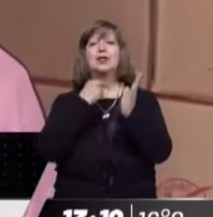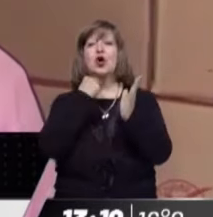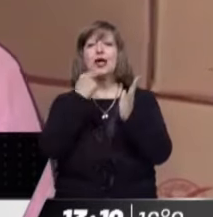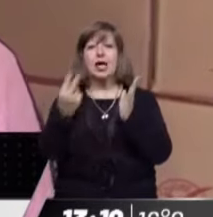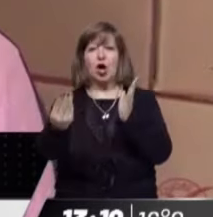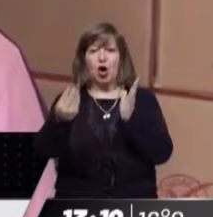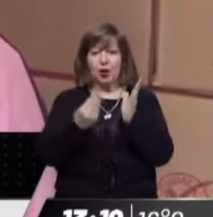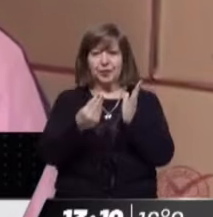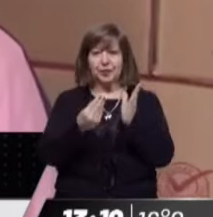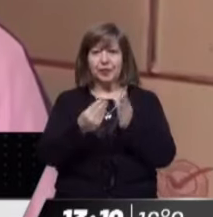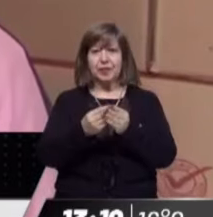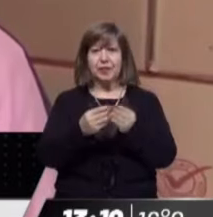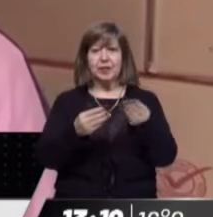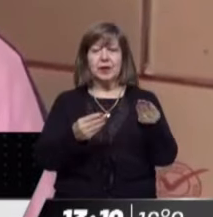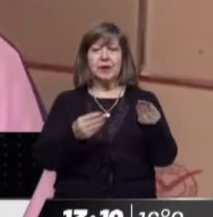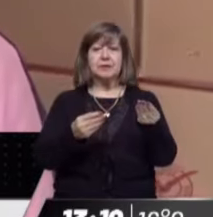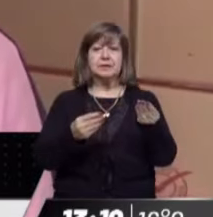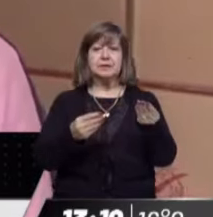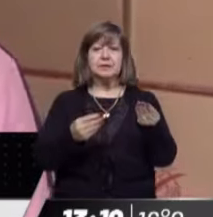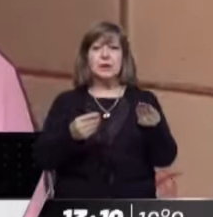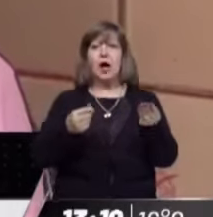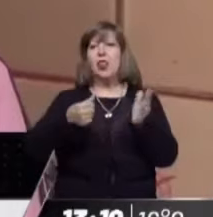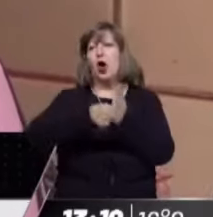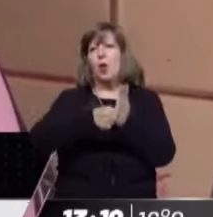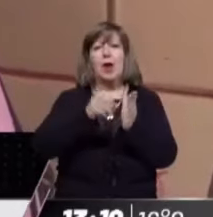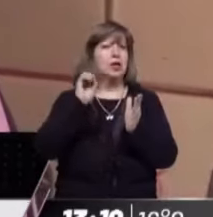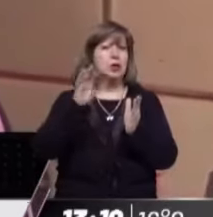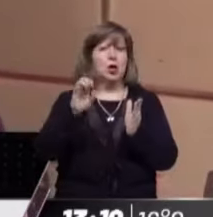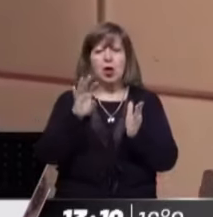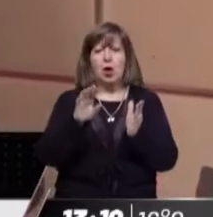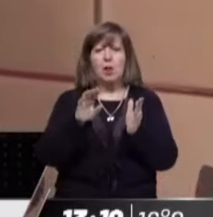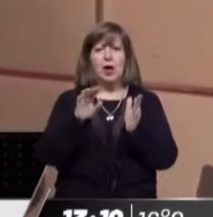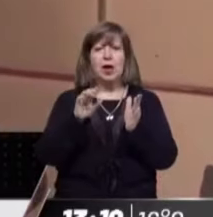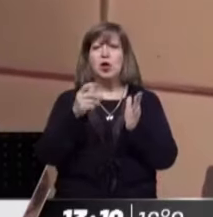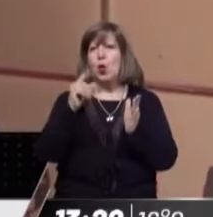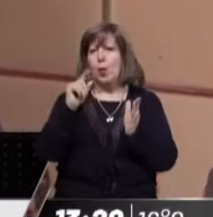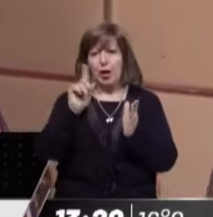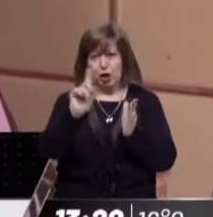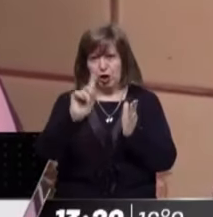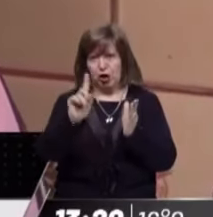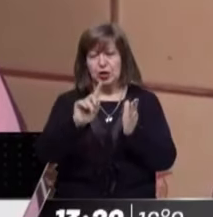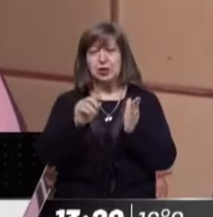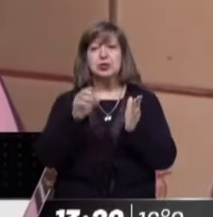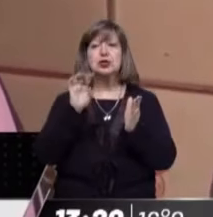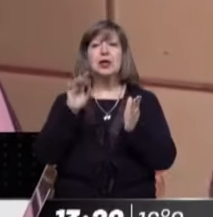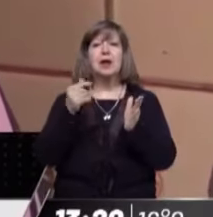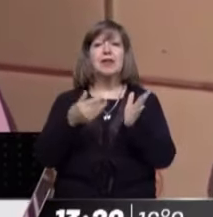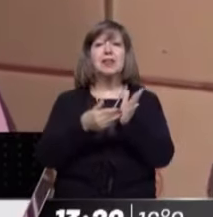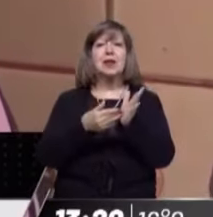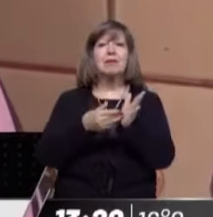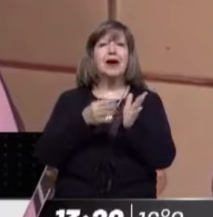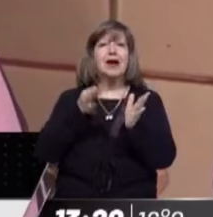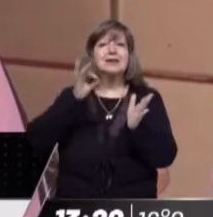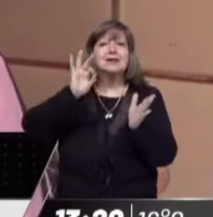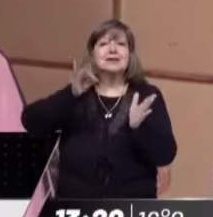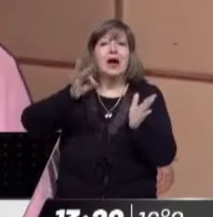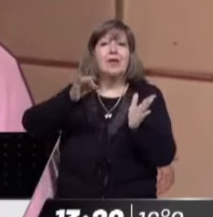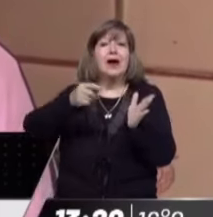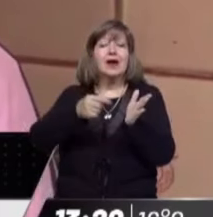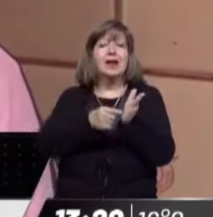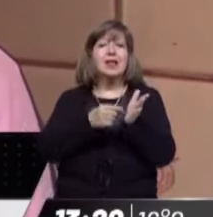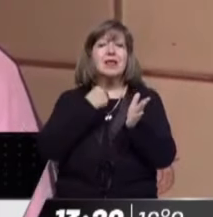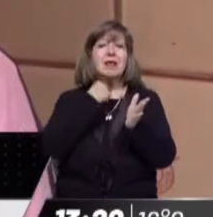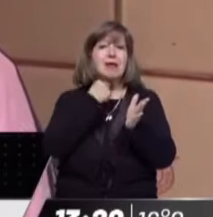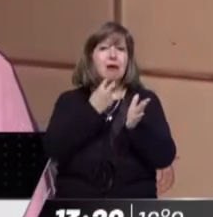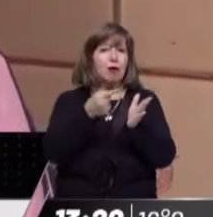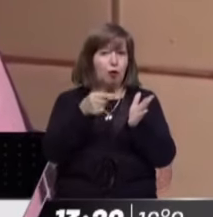eh No se le va a pedir eh número de documento ni nada pero nosotros queremos eh tener en cuenta de que en